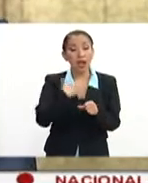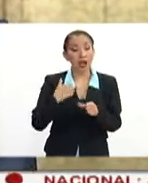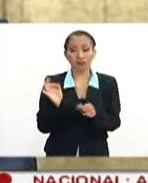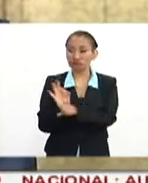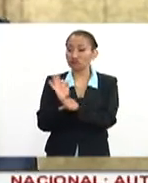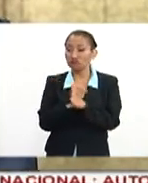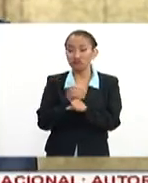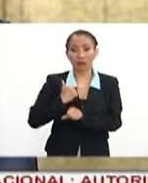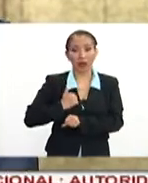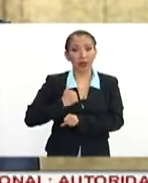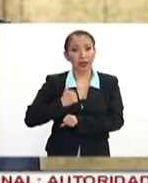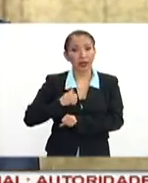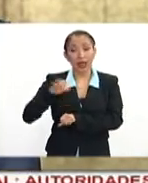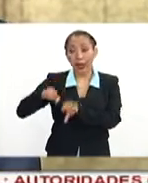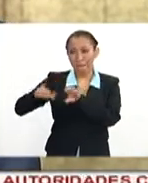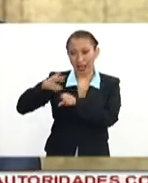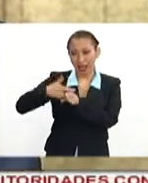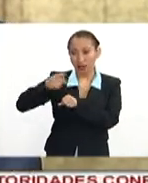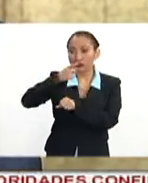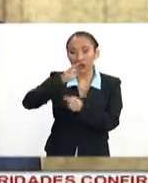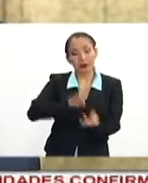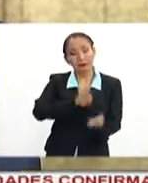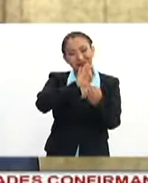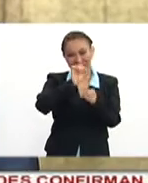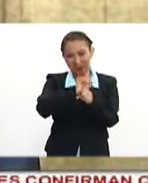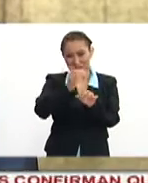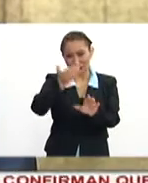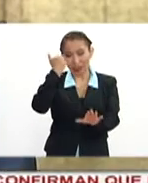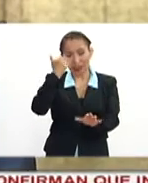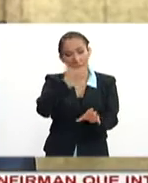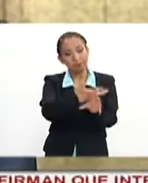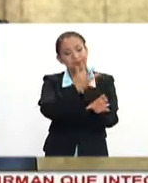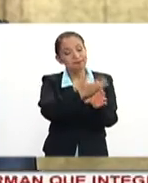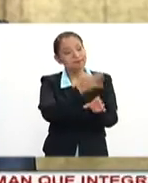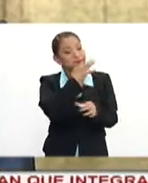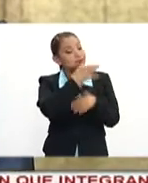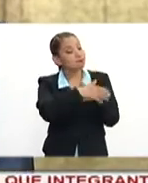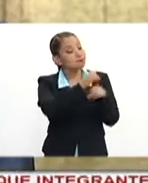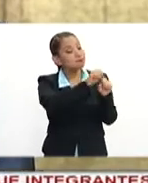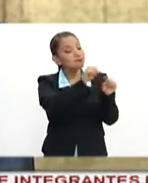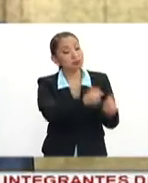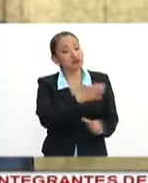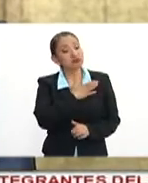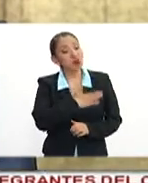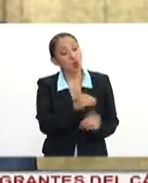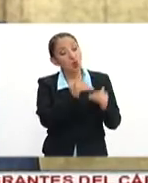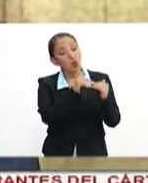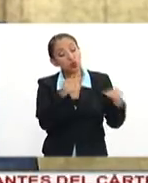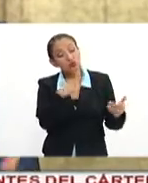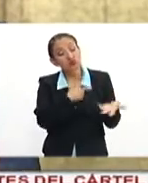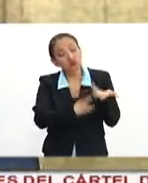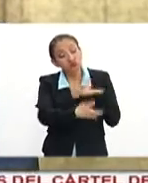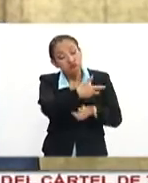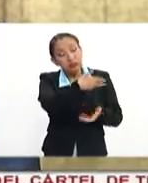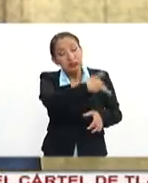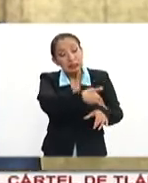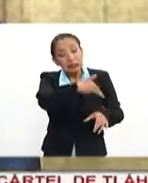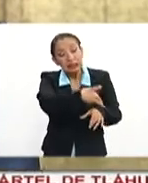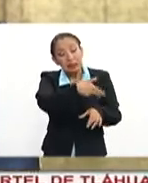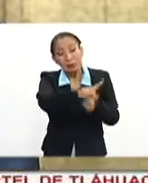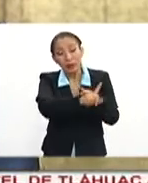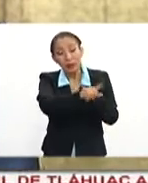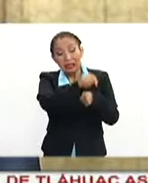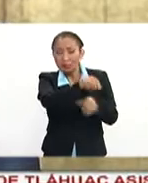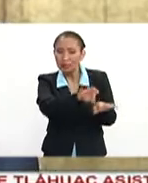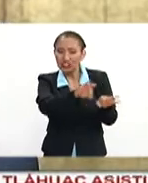de Canadá. Y nuestro embajador le dijo la semana pasada a los americanos que un sistema justo de disputas y resoluciones